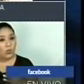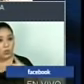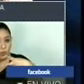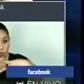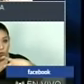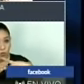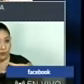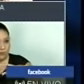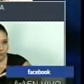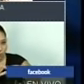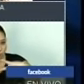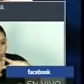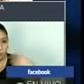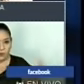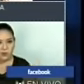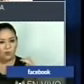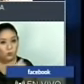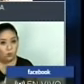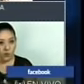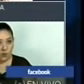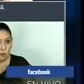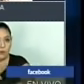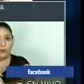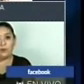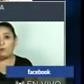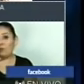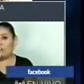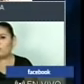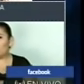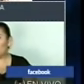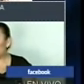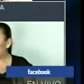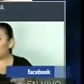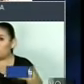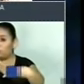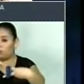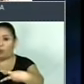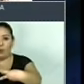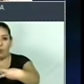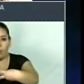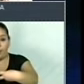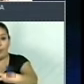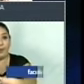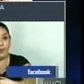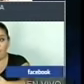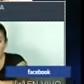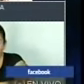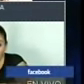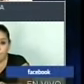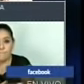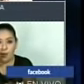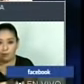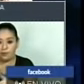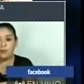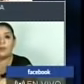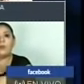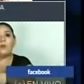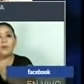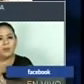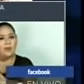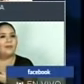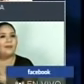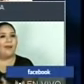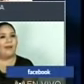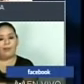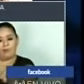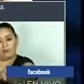plenaria extraordinaria que fue convocada para las 5 de la tarde. Primero, el tema del paquete económico que los diputados hasta ahora ya habían recibido, pero